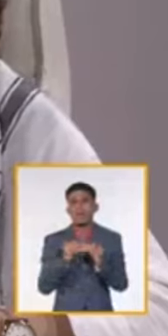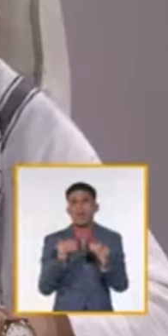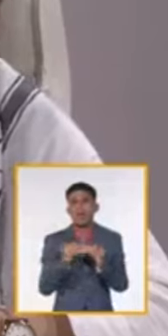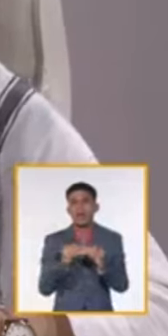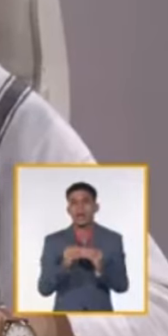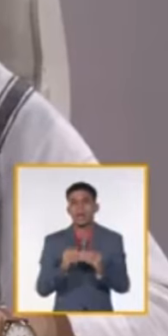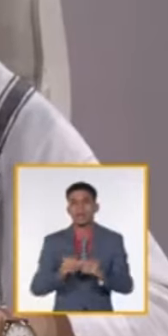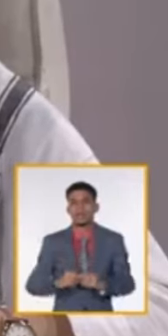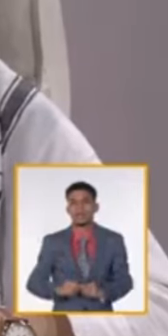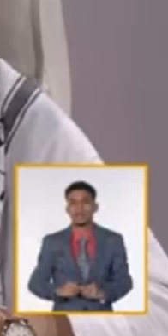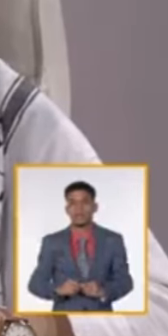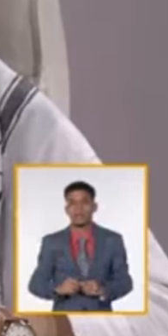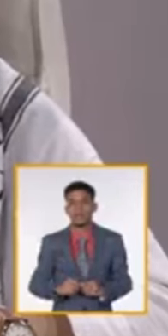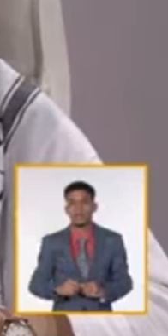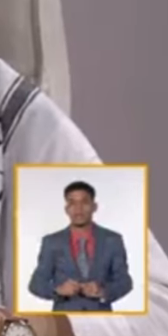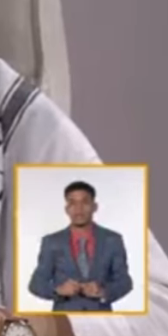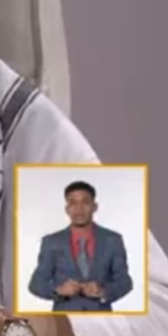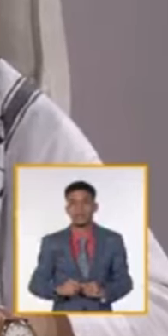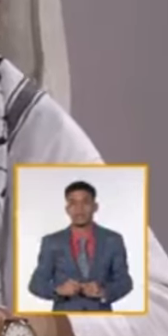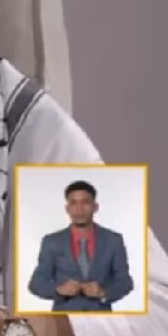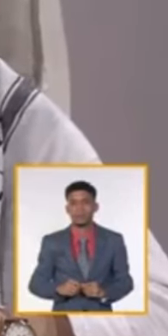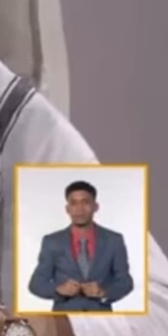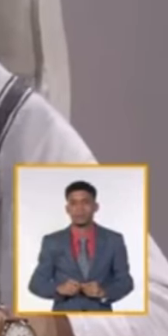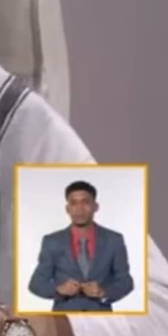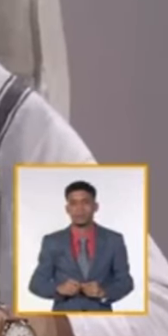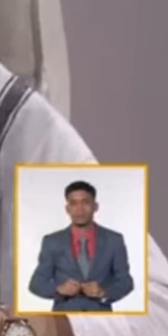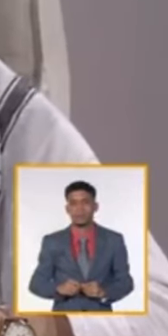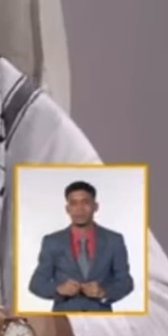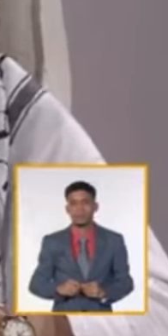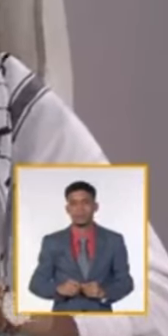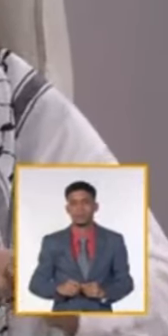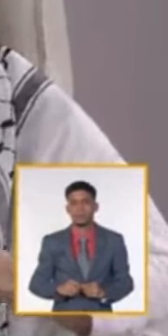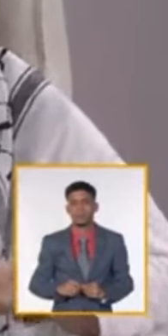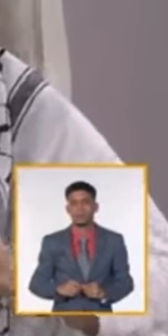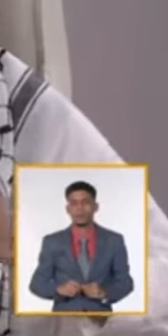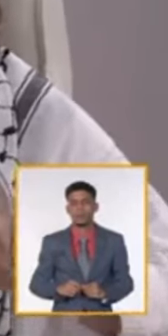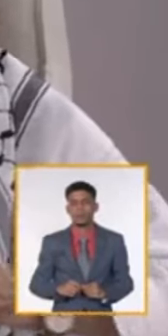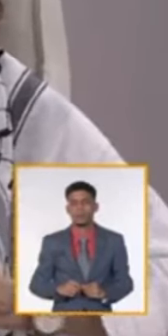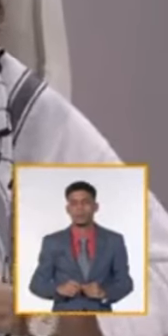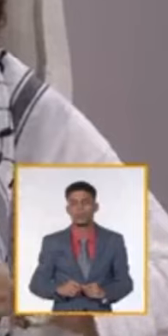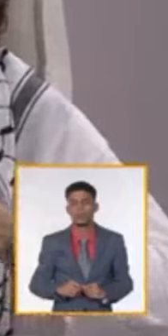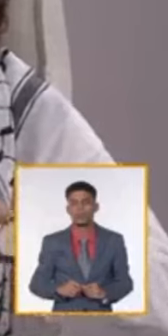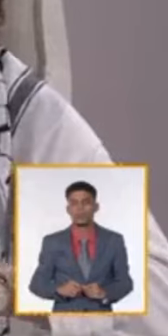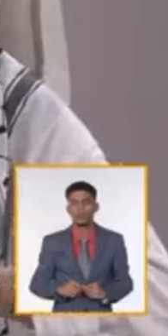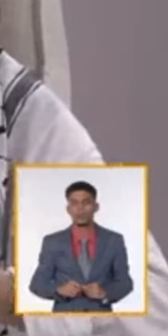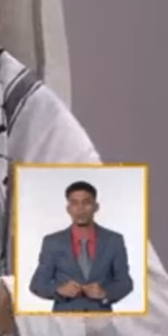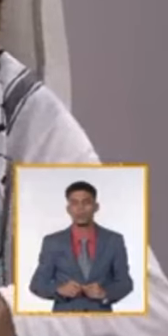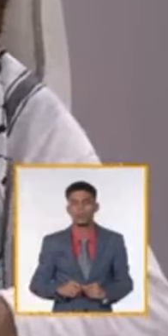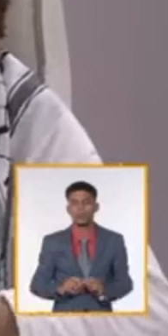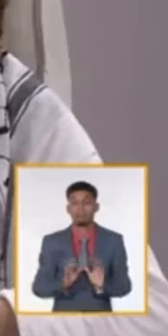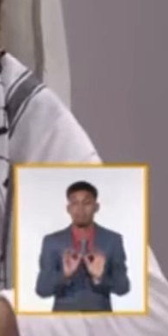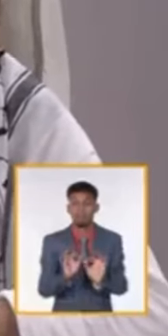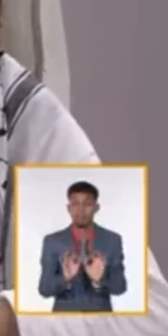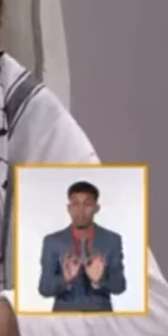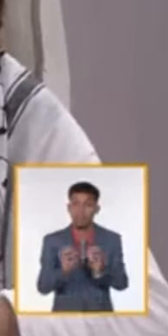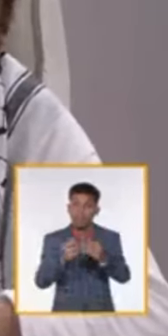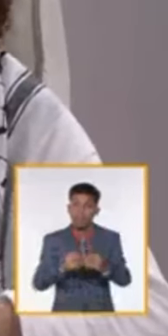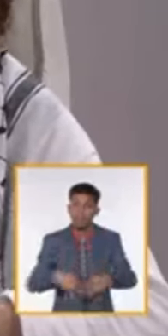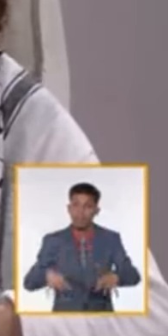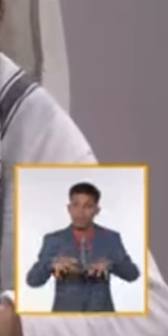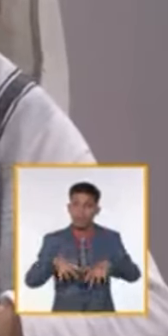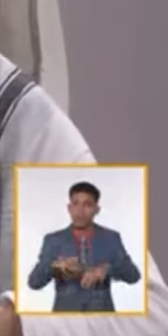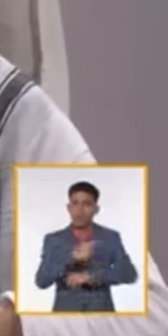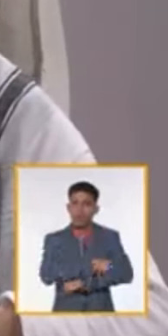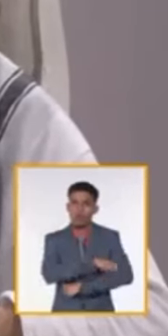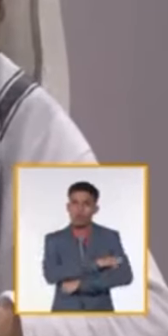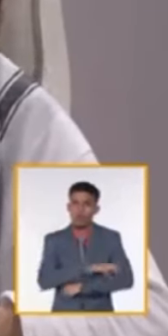la catástrofe actual que representa el genocidio a un pueblo que ha estado sufriendo el ataque israelí por